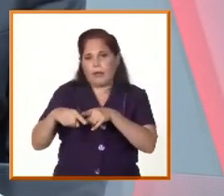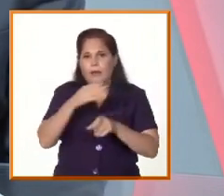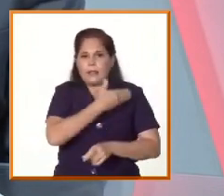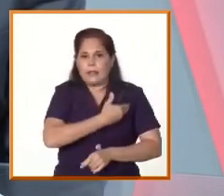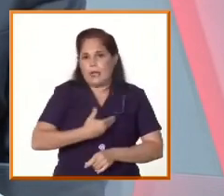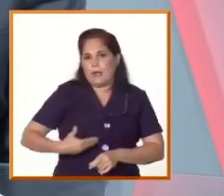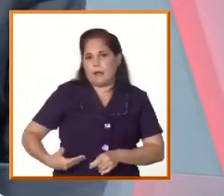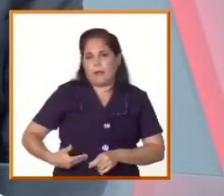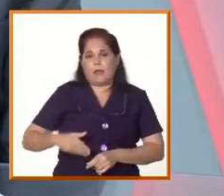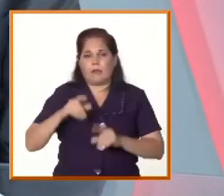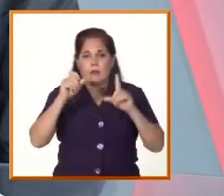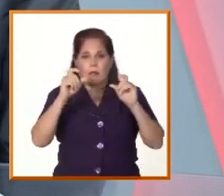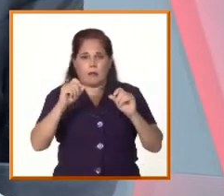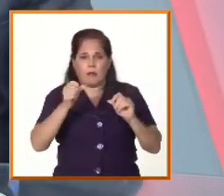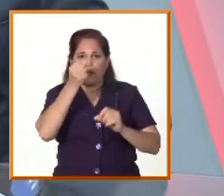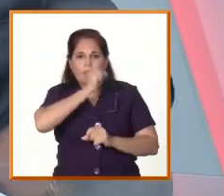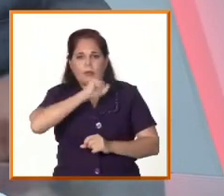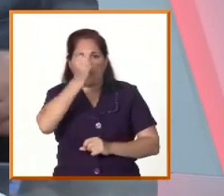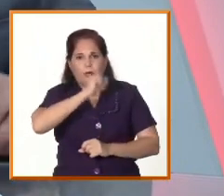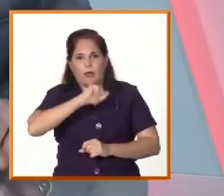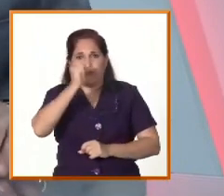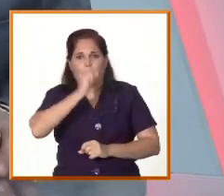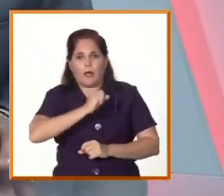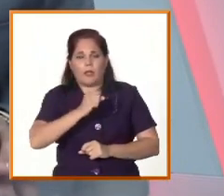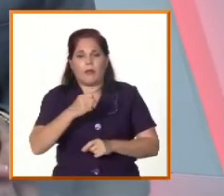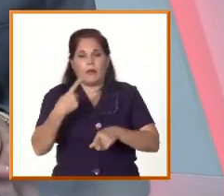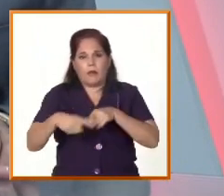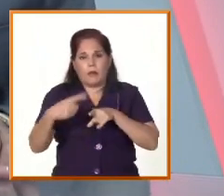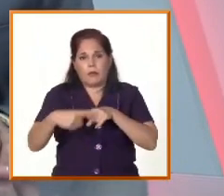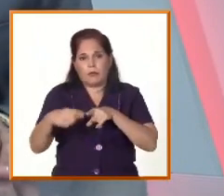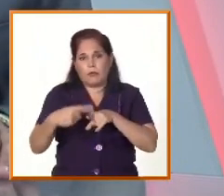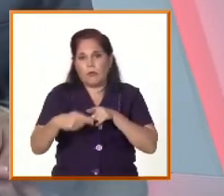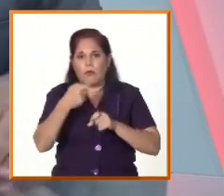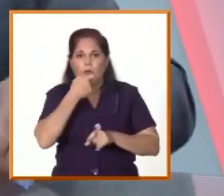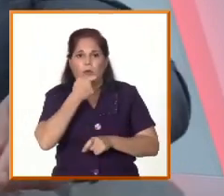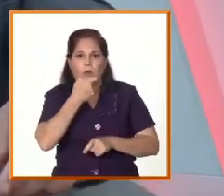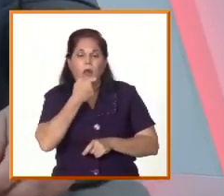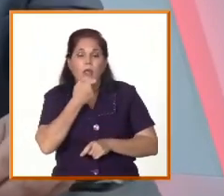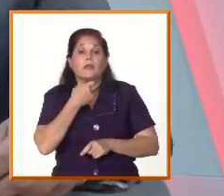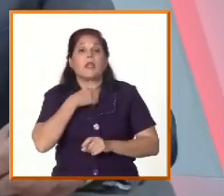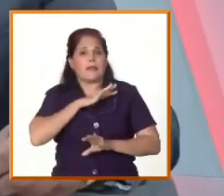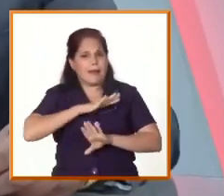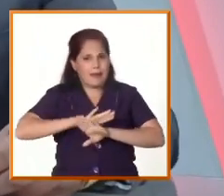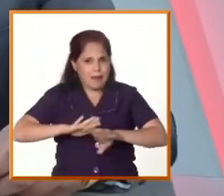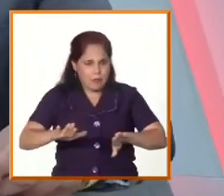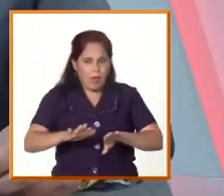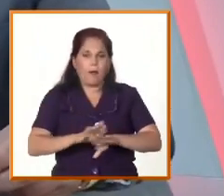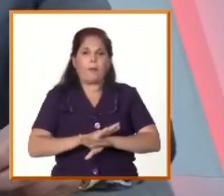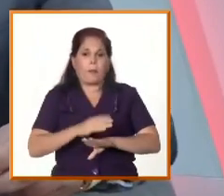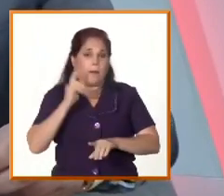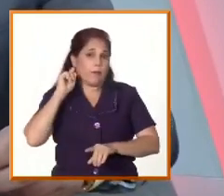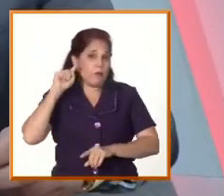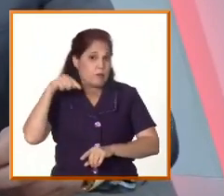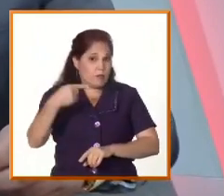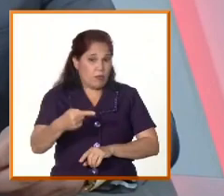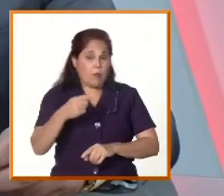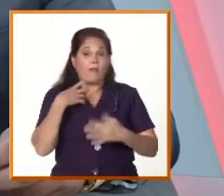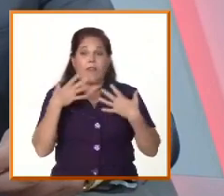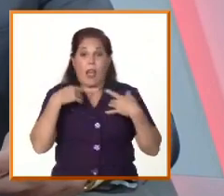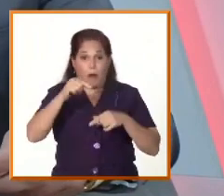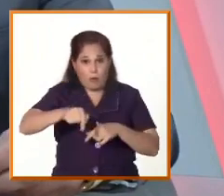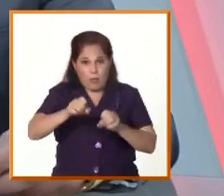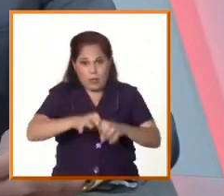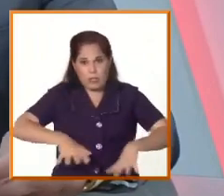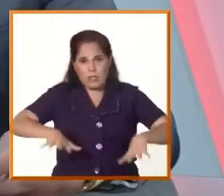de refresco de helado de confitura se está trabajando de hay un programa conducido por el gobierno para también el próximo verano que haya una mejor situación